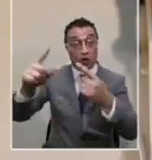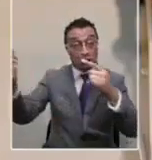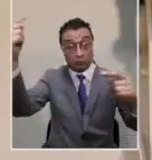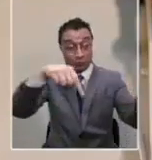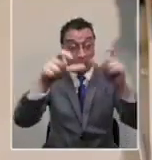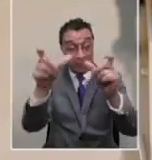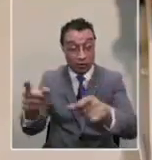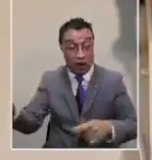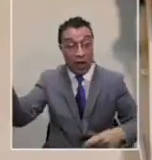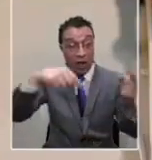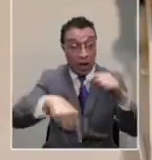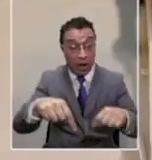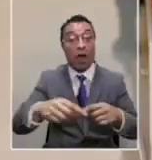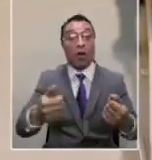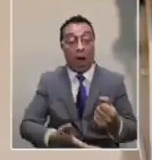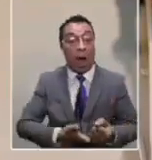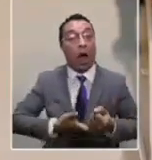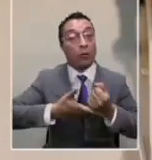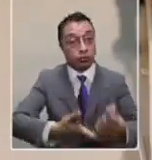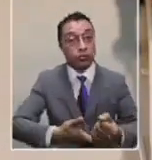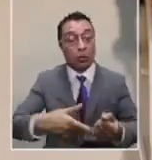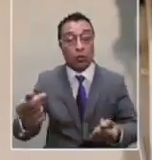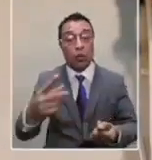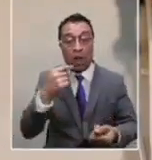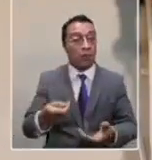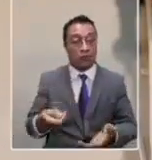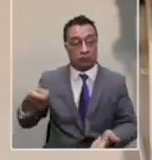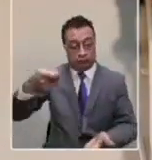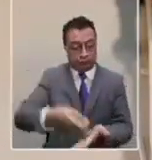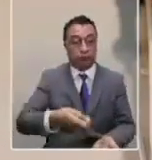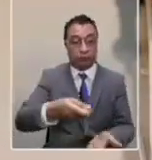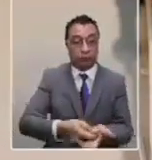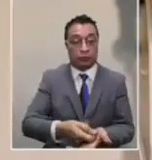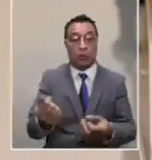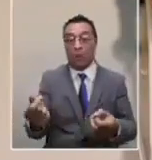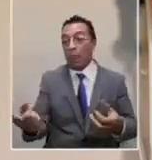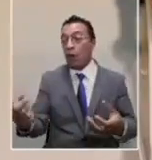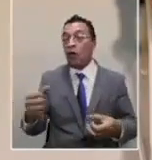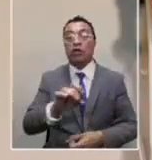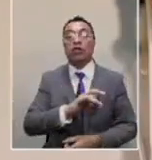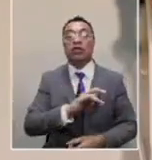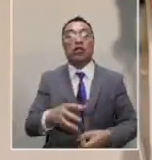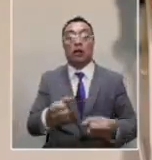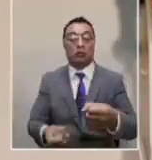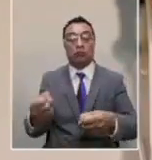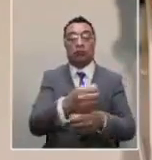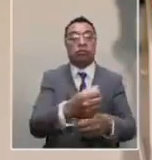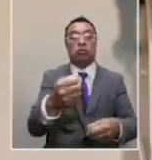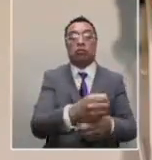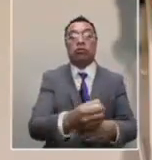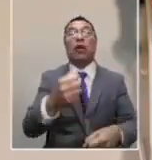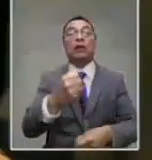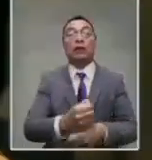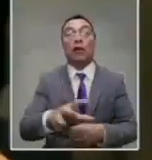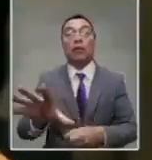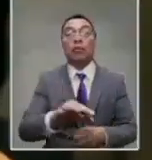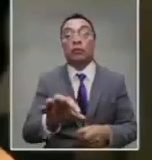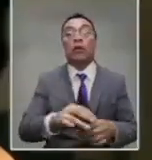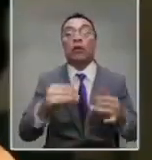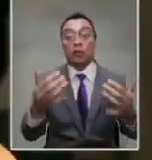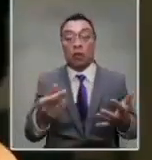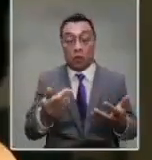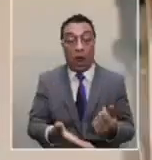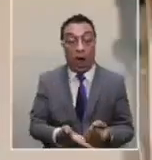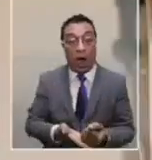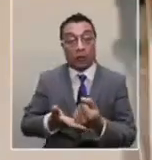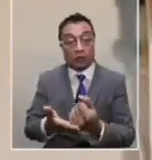migrantes es un aporte, de alguna manera están subvencionando los cupos que ocupan los chilenos, podría decir, y no al revés como se suele